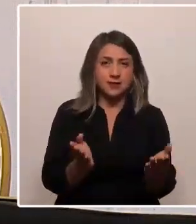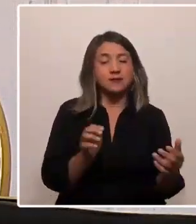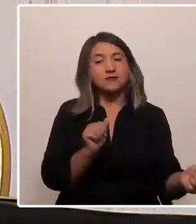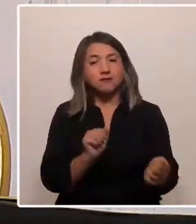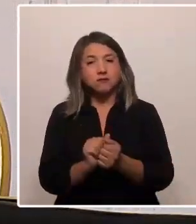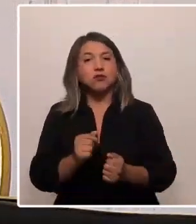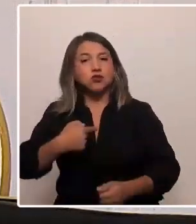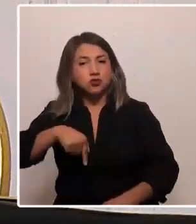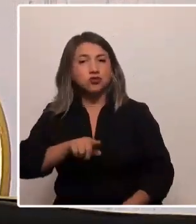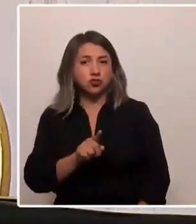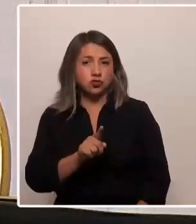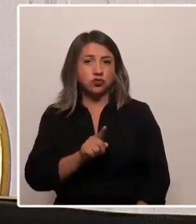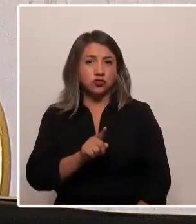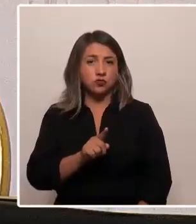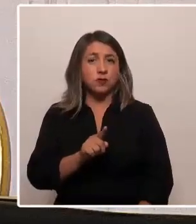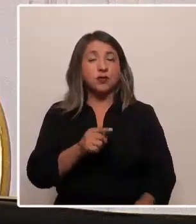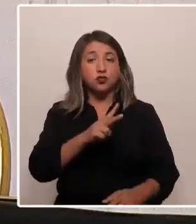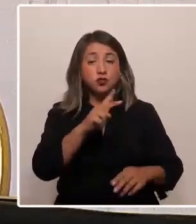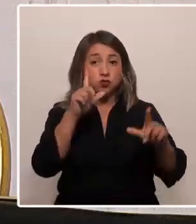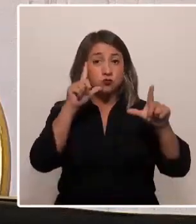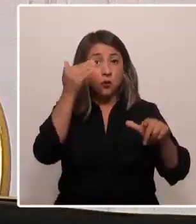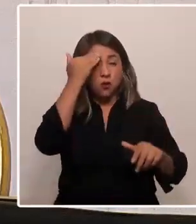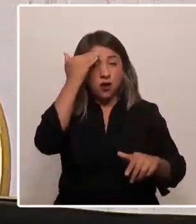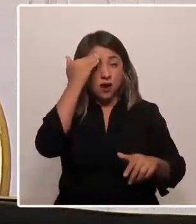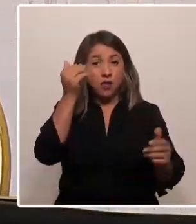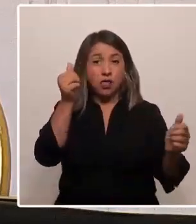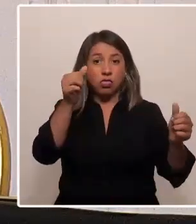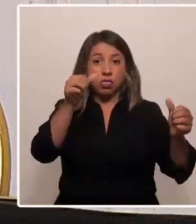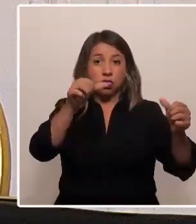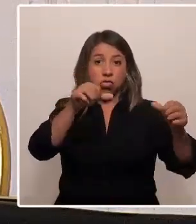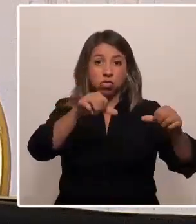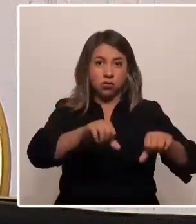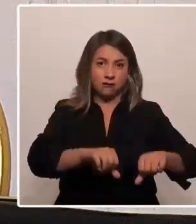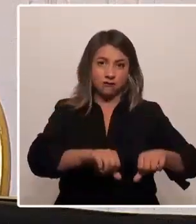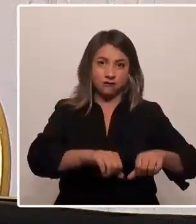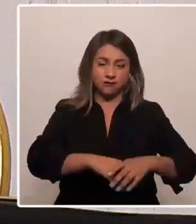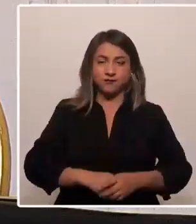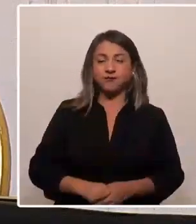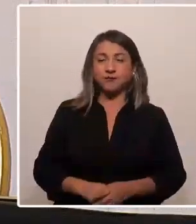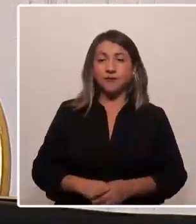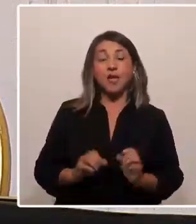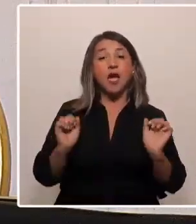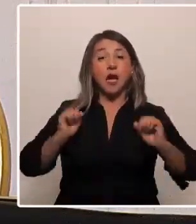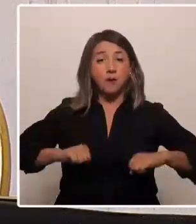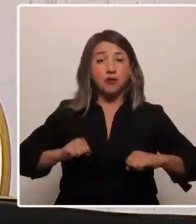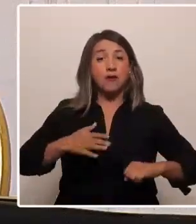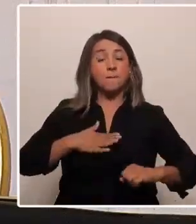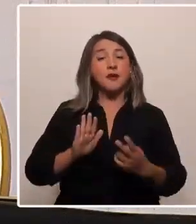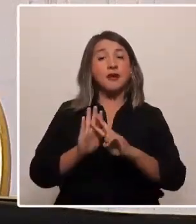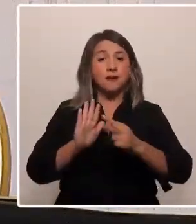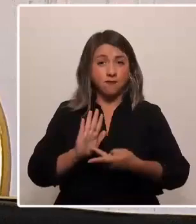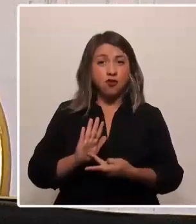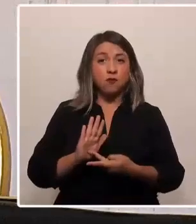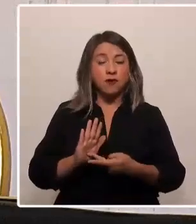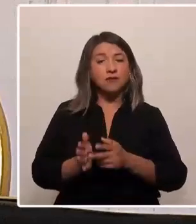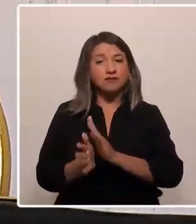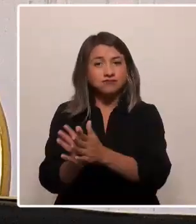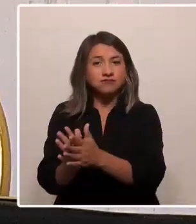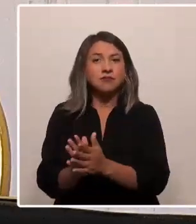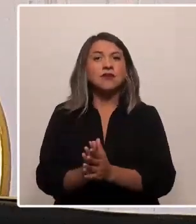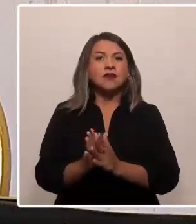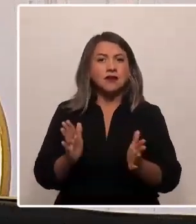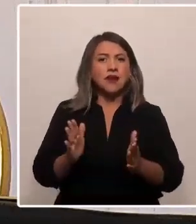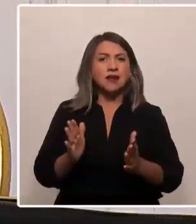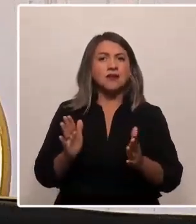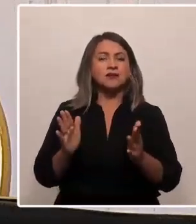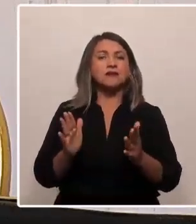nosotros en este sentido para que su popularidad no siga en caída libre. Si aprueban nuestra reforma, celebraremos este tremendo éxito